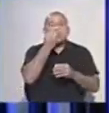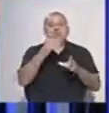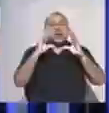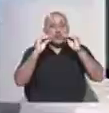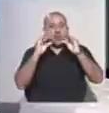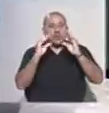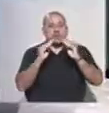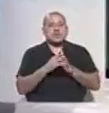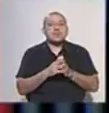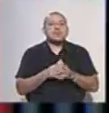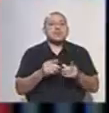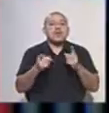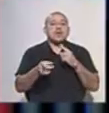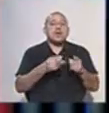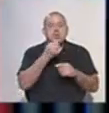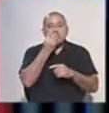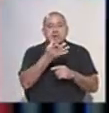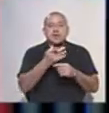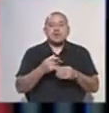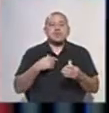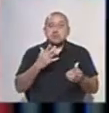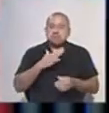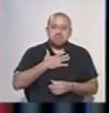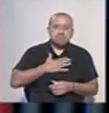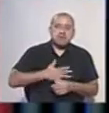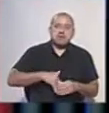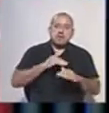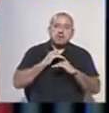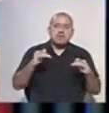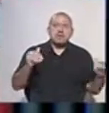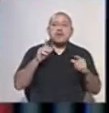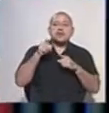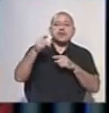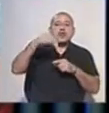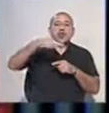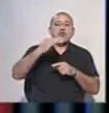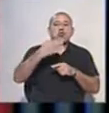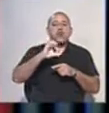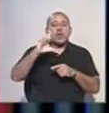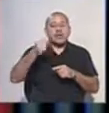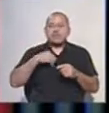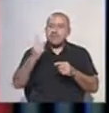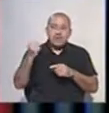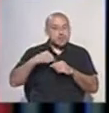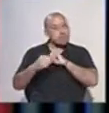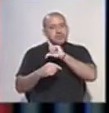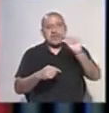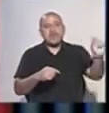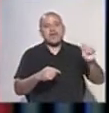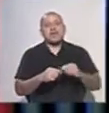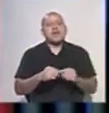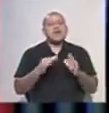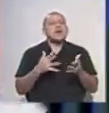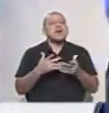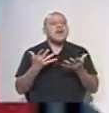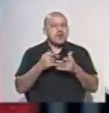Majo Borges, ¿sapo sabes? ¿Cómo estás, Majo querida? Tranquilo. Es verdad, Nubel, así como vino, se fue, ¿no? Volando. Y una cosa que va pasando es que está pinchando a lo largo